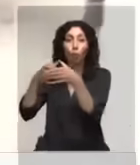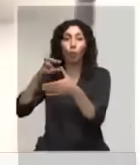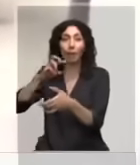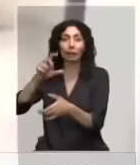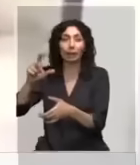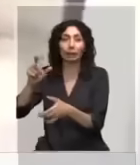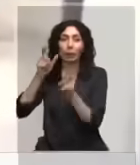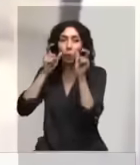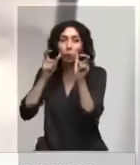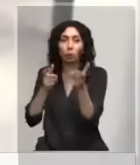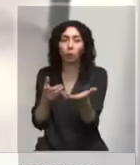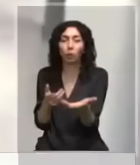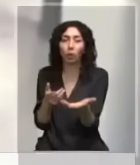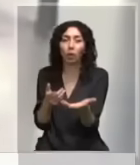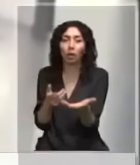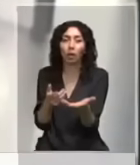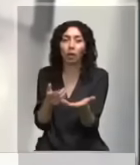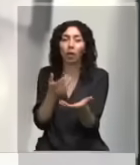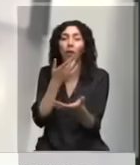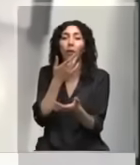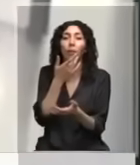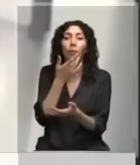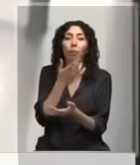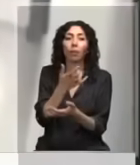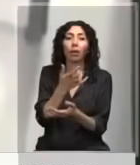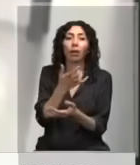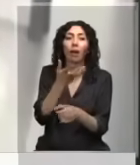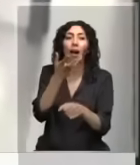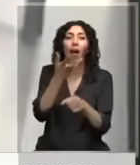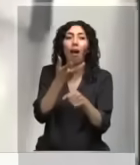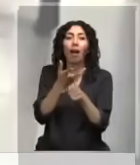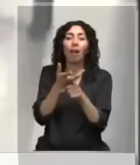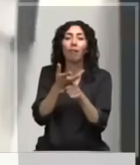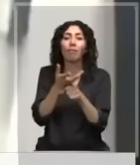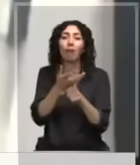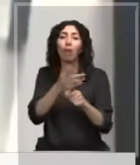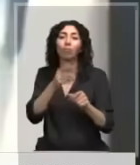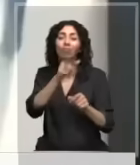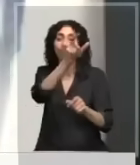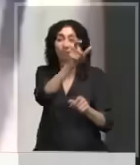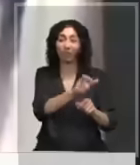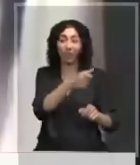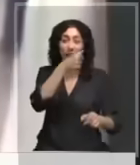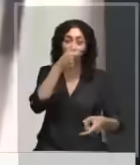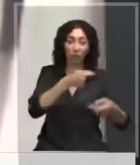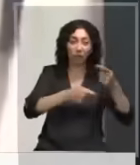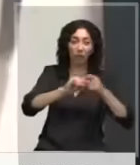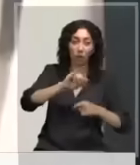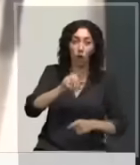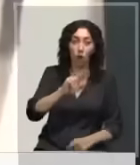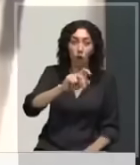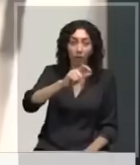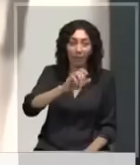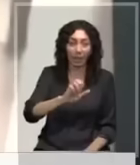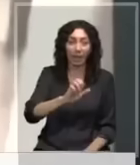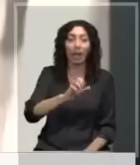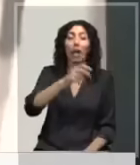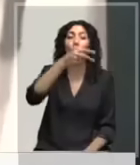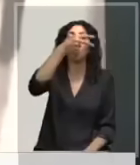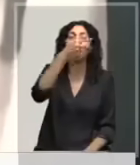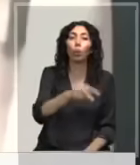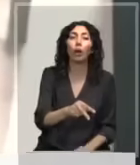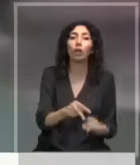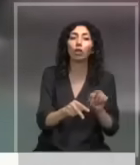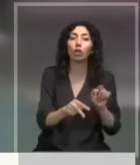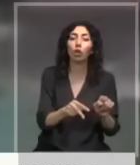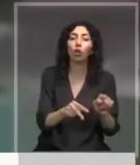gracias al atentado que llevaron adelante en contra del narcotraficante y empresario Jorge Rafat, dueño en ese entonces